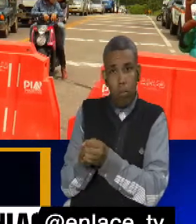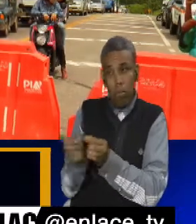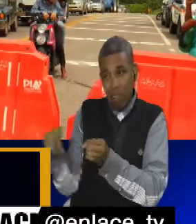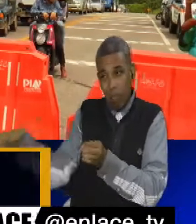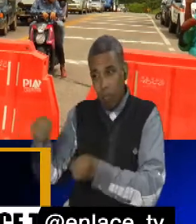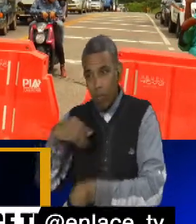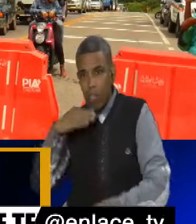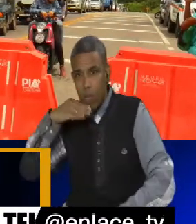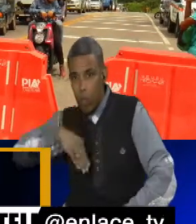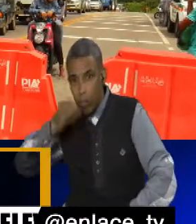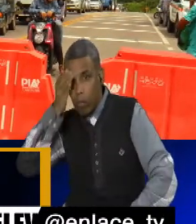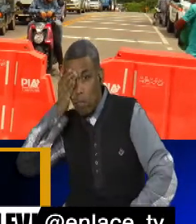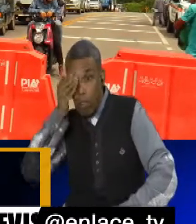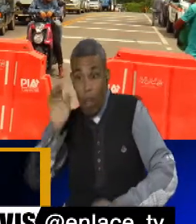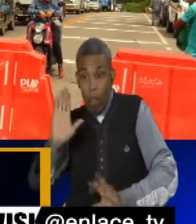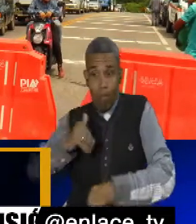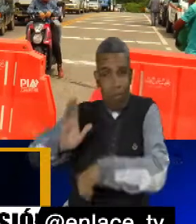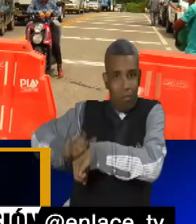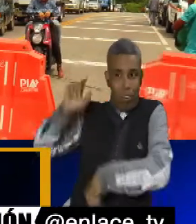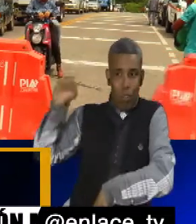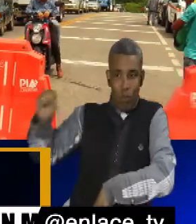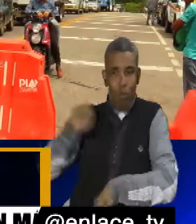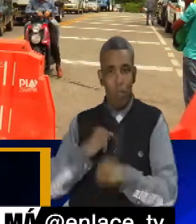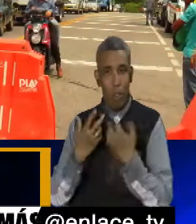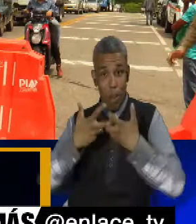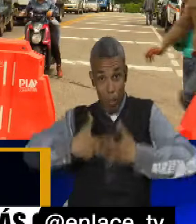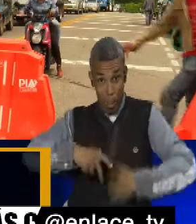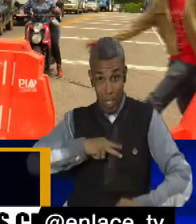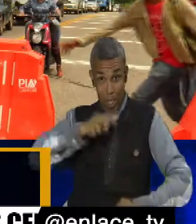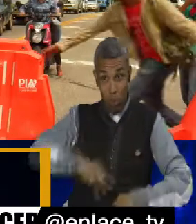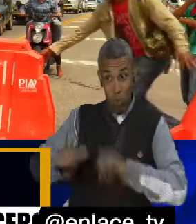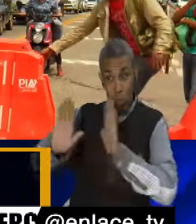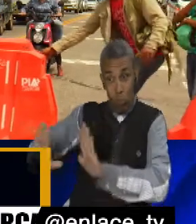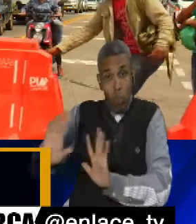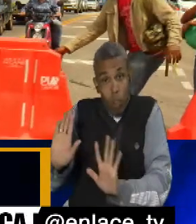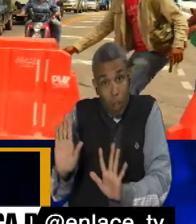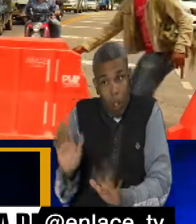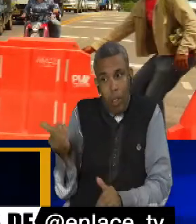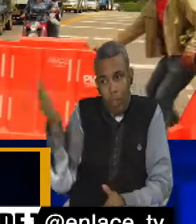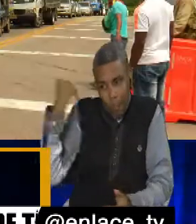intercambiador de la Virgen, y pues tienen la misma responsabilidad porque